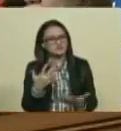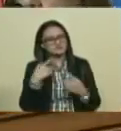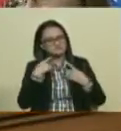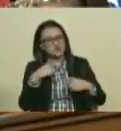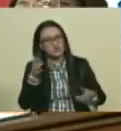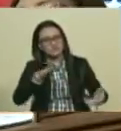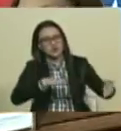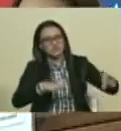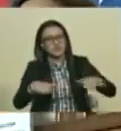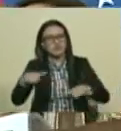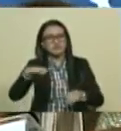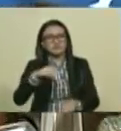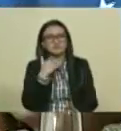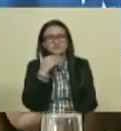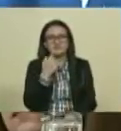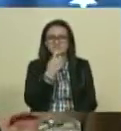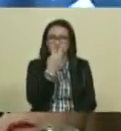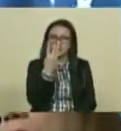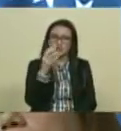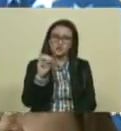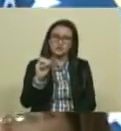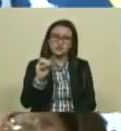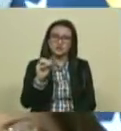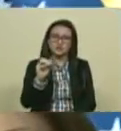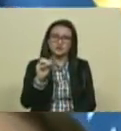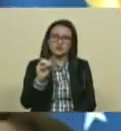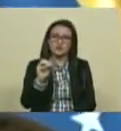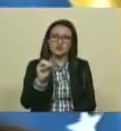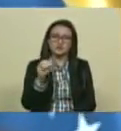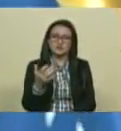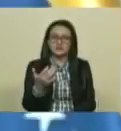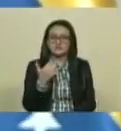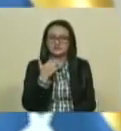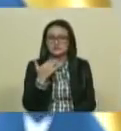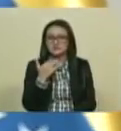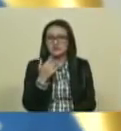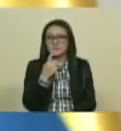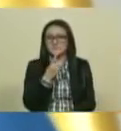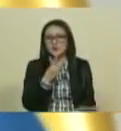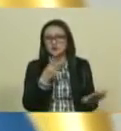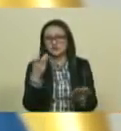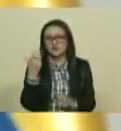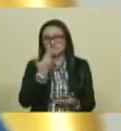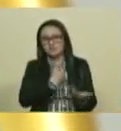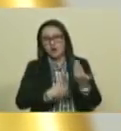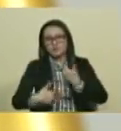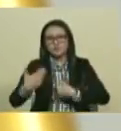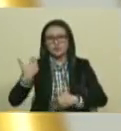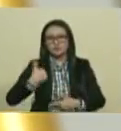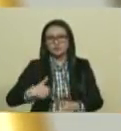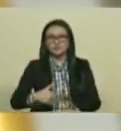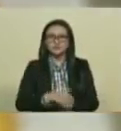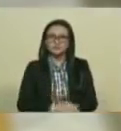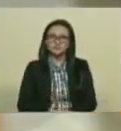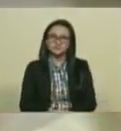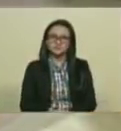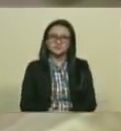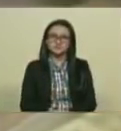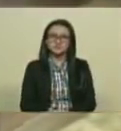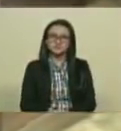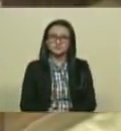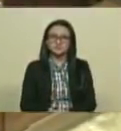cifra cercana a los 130 con un saldo de 1.800 heridos, puesto que